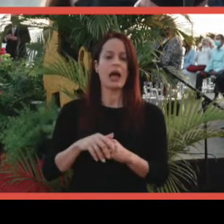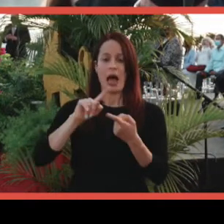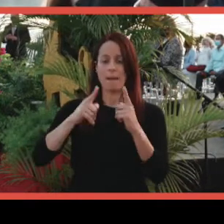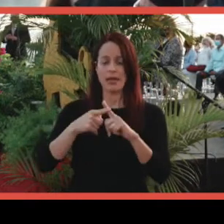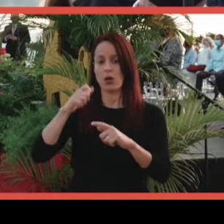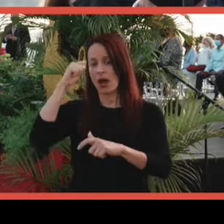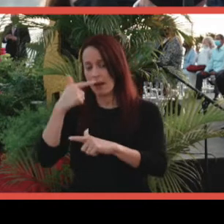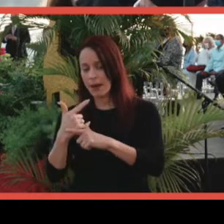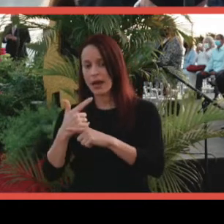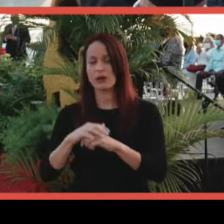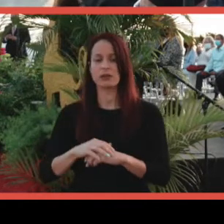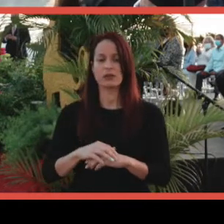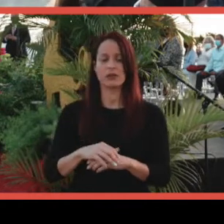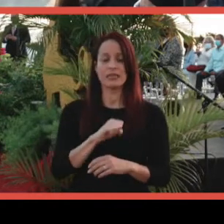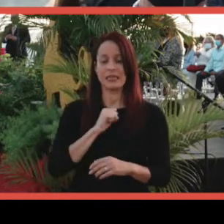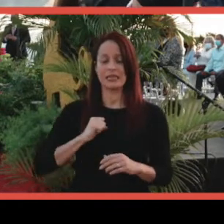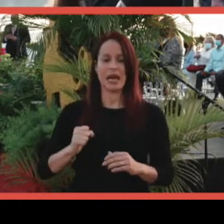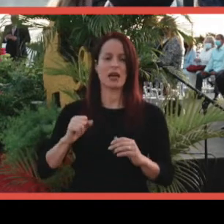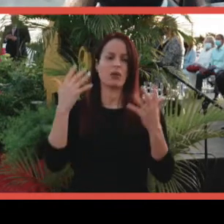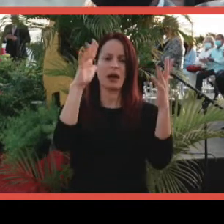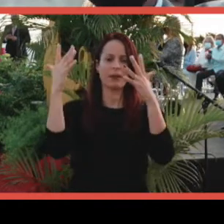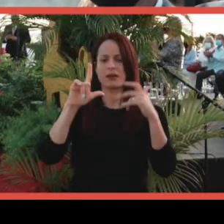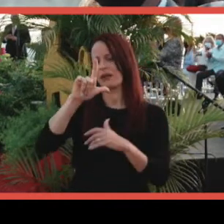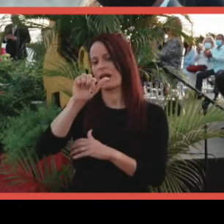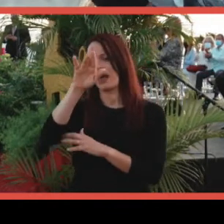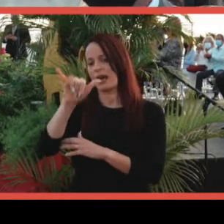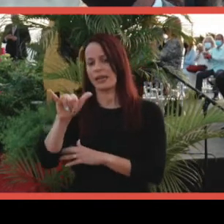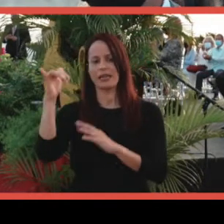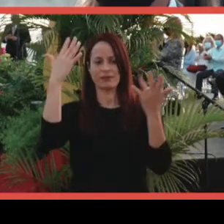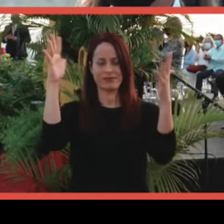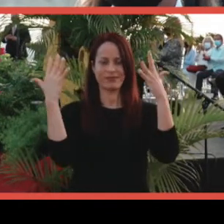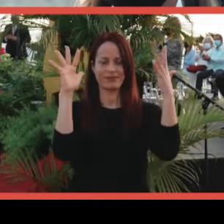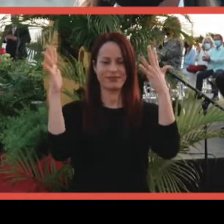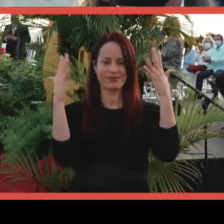secretario de Estado, Larry Silhammer. Le pido un aplauso para Larry.